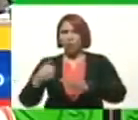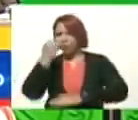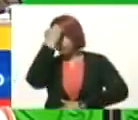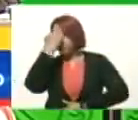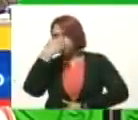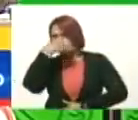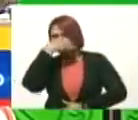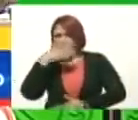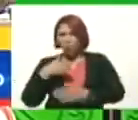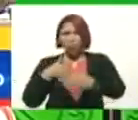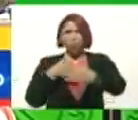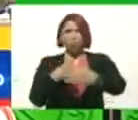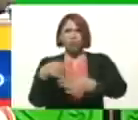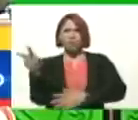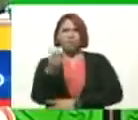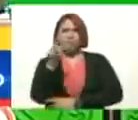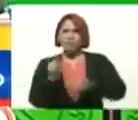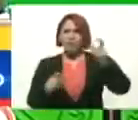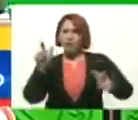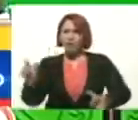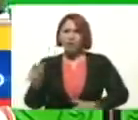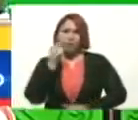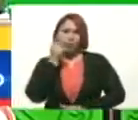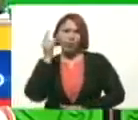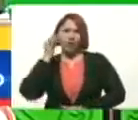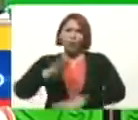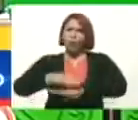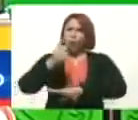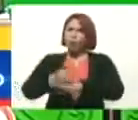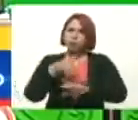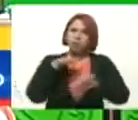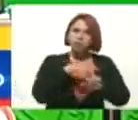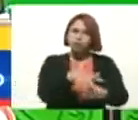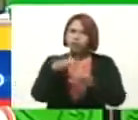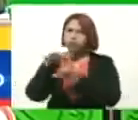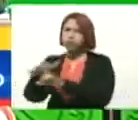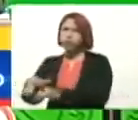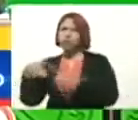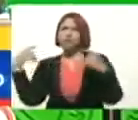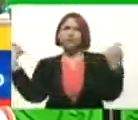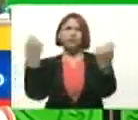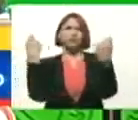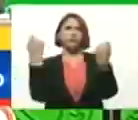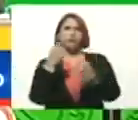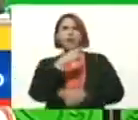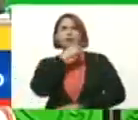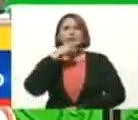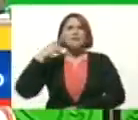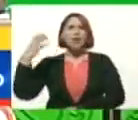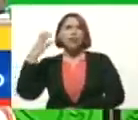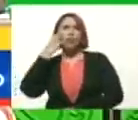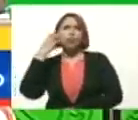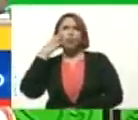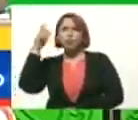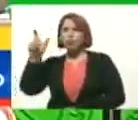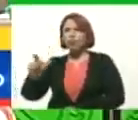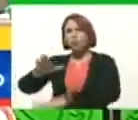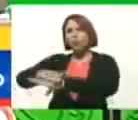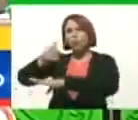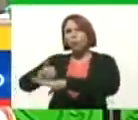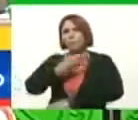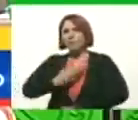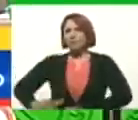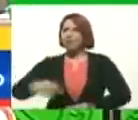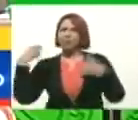los venezolanos y venezolanas, producto de la xenofobia sembrada y promovida por Iván Duque personalmente. Él